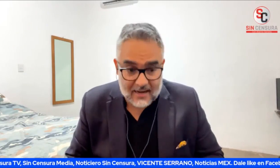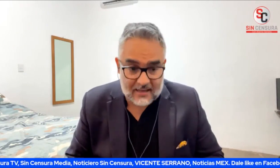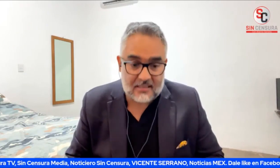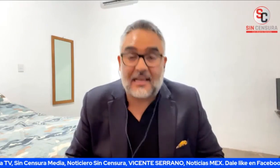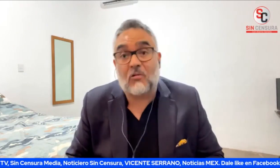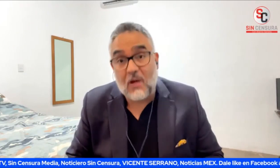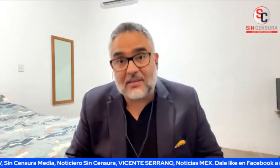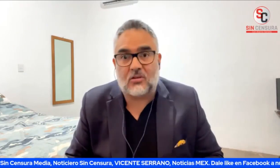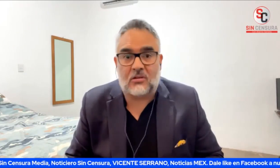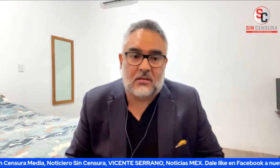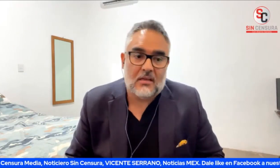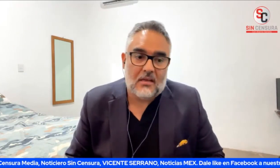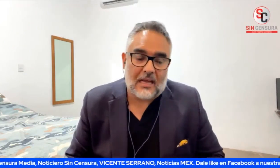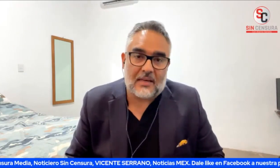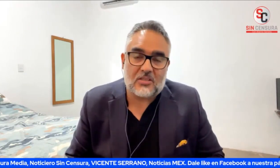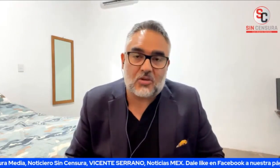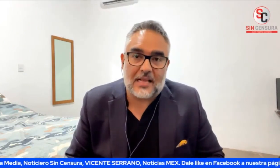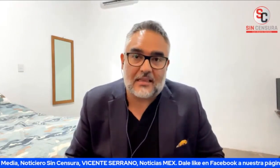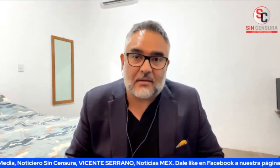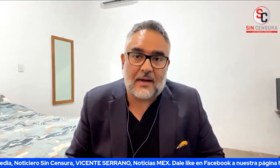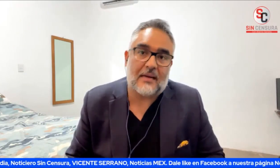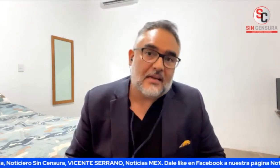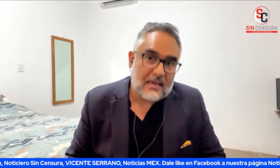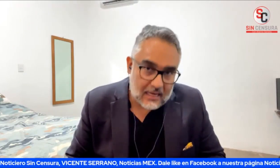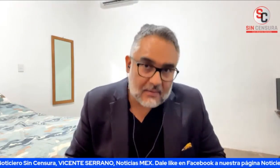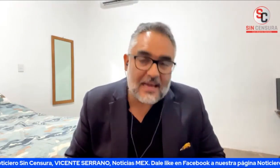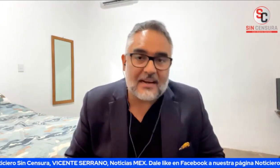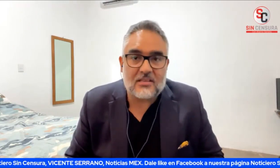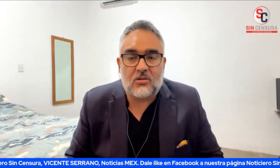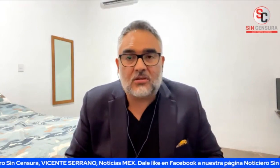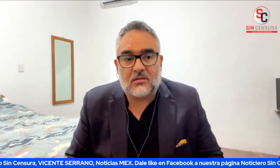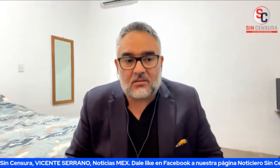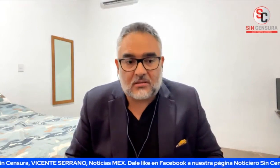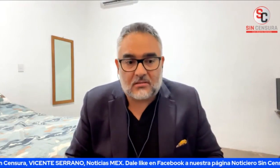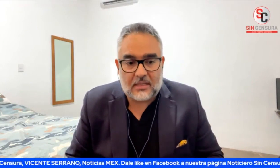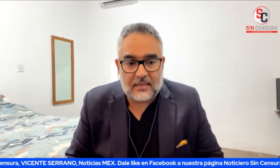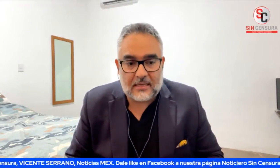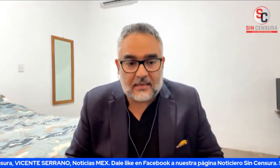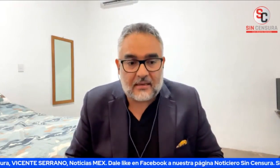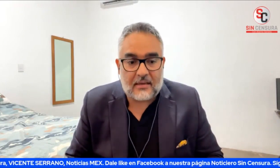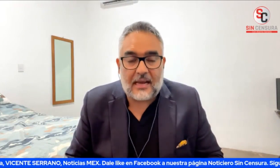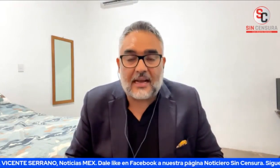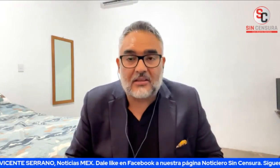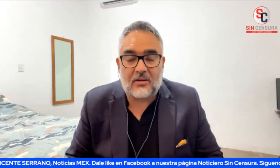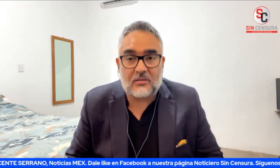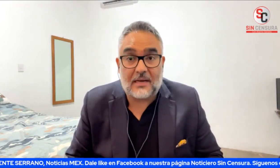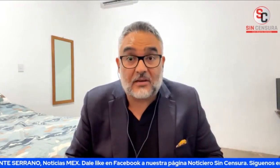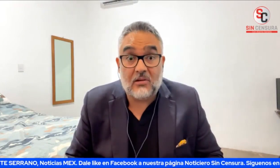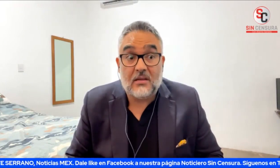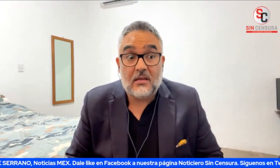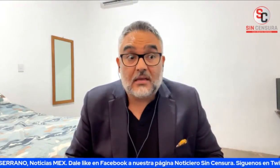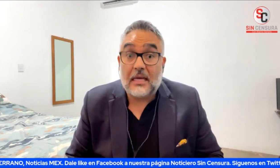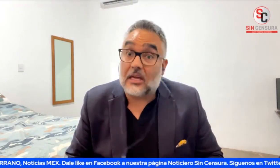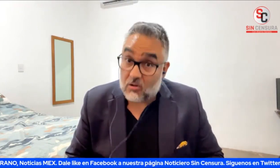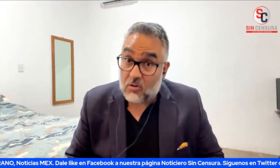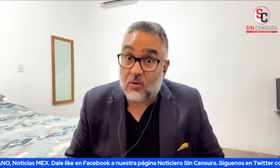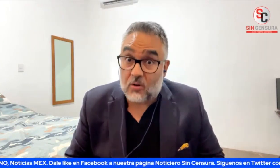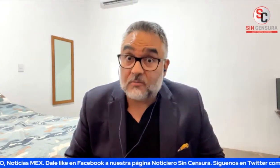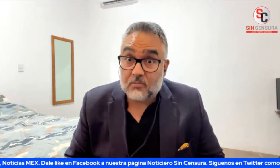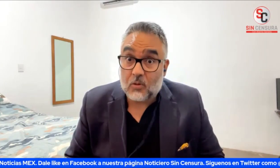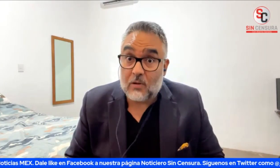el viernes, el jueves con el ministro Saldívar, el viernes con Alejandro Gertz Manero, y